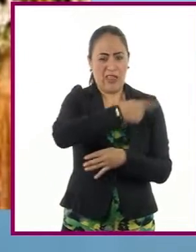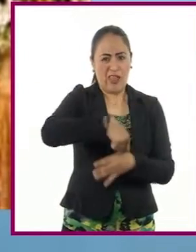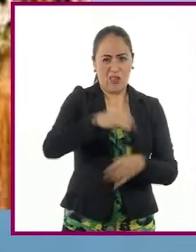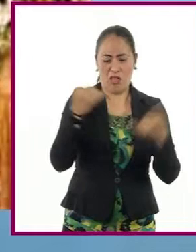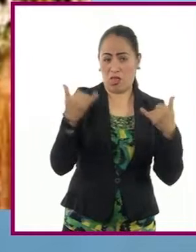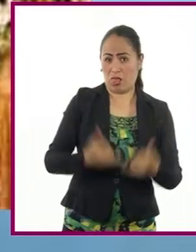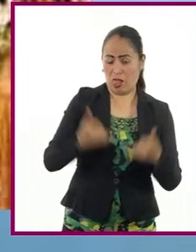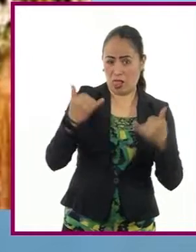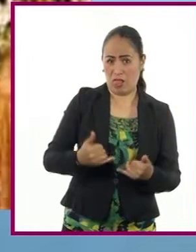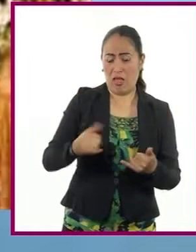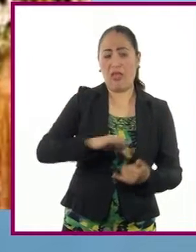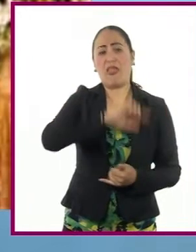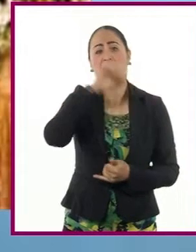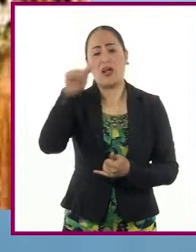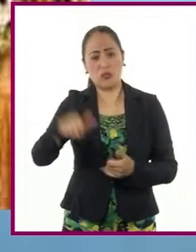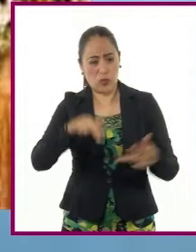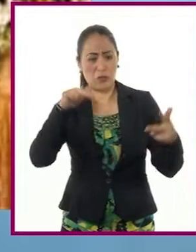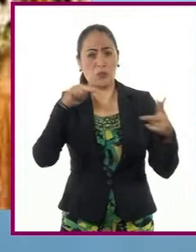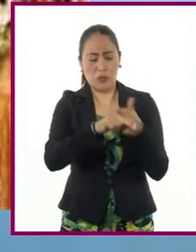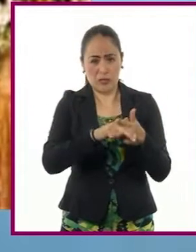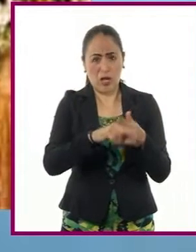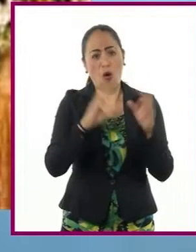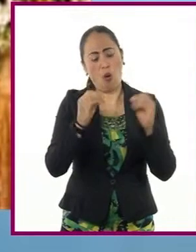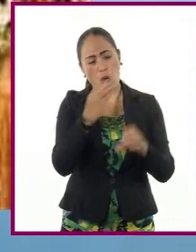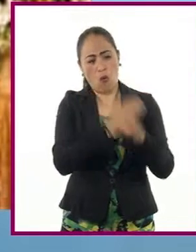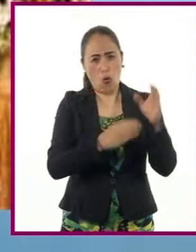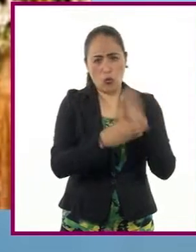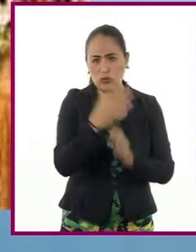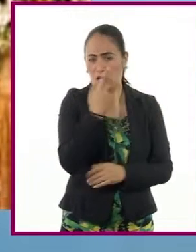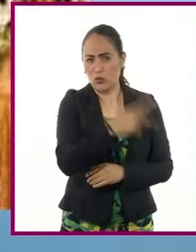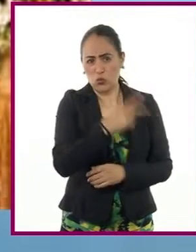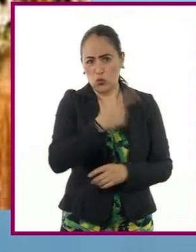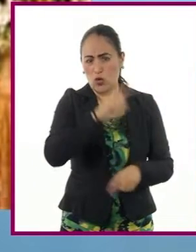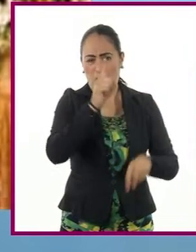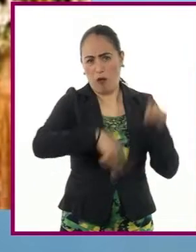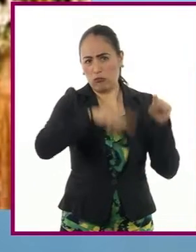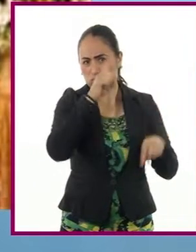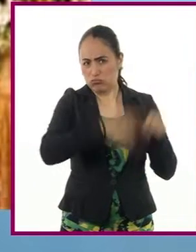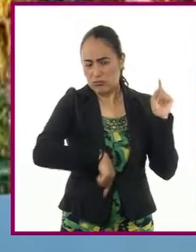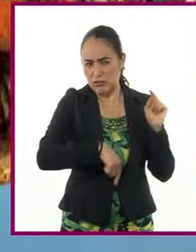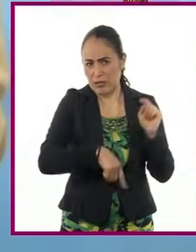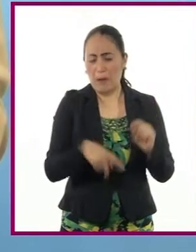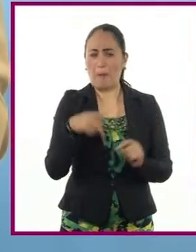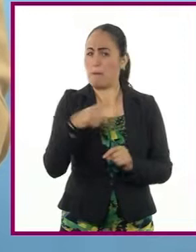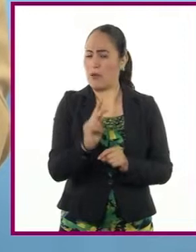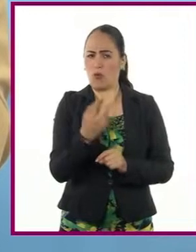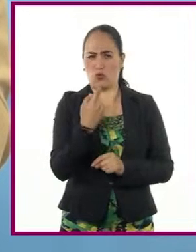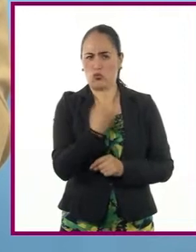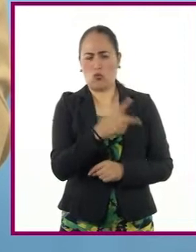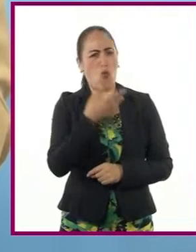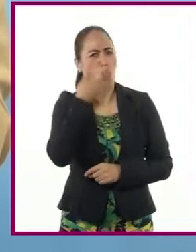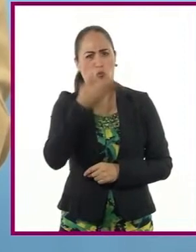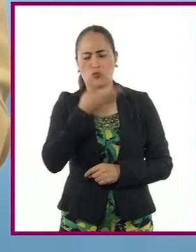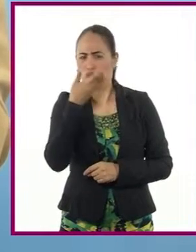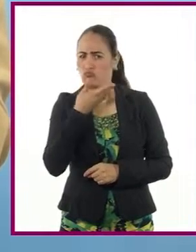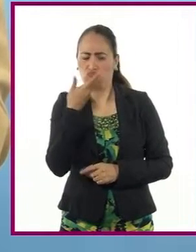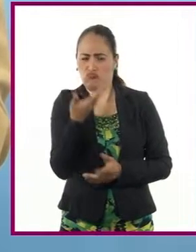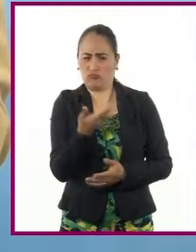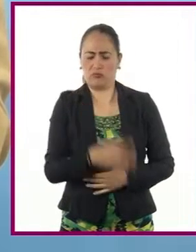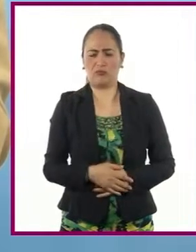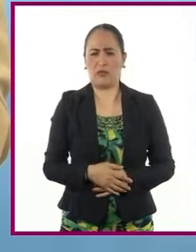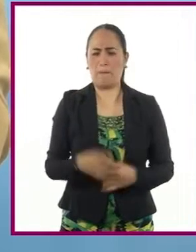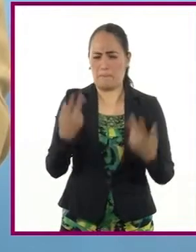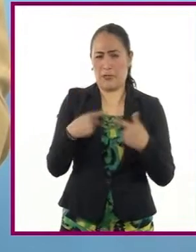pena de muerte o perdimiento de bienes. Sin embargo, esta práctica estaba muy extendida. Para el autor, este hecho